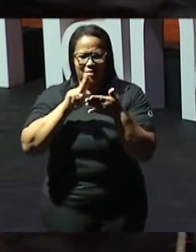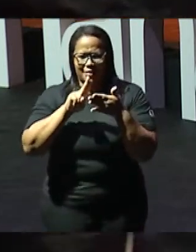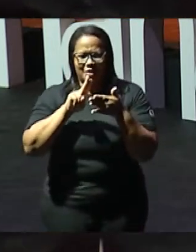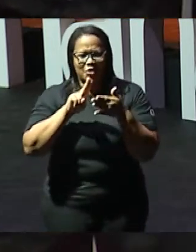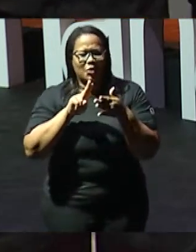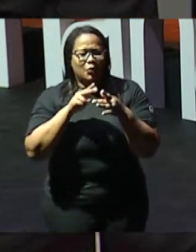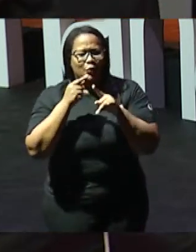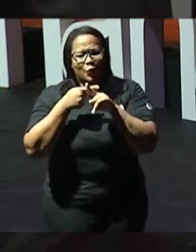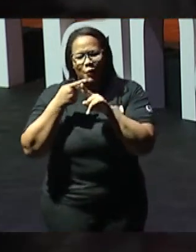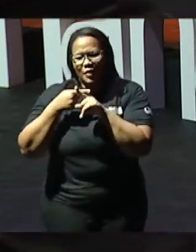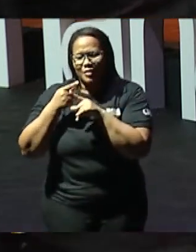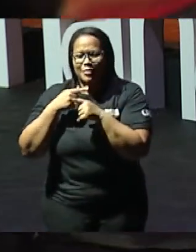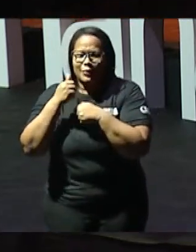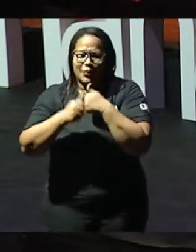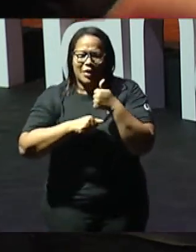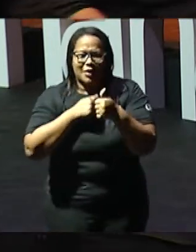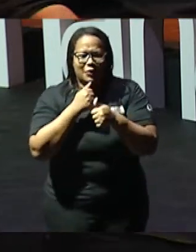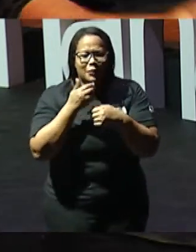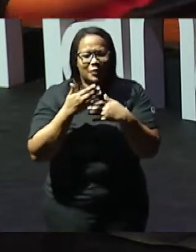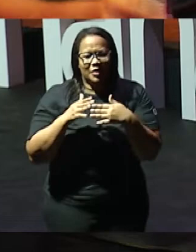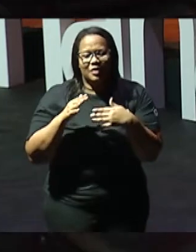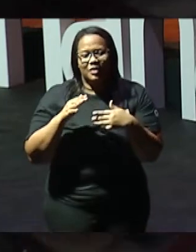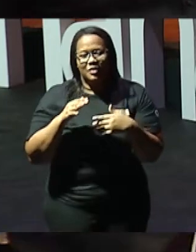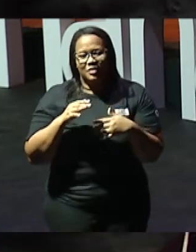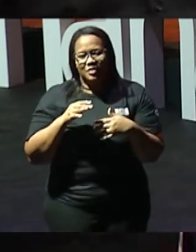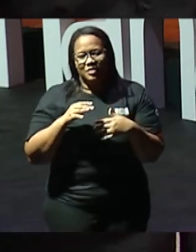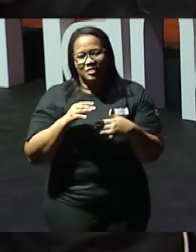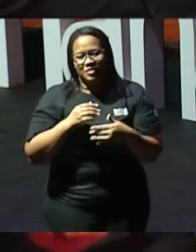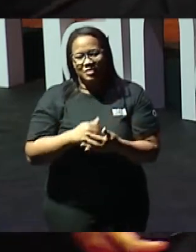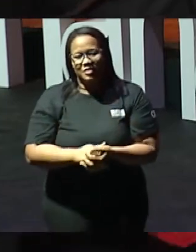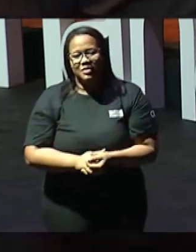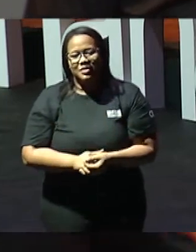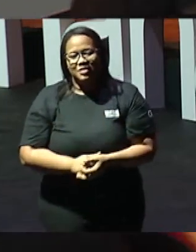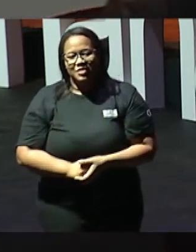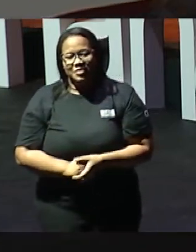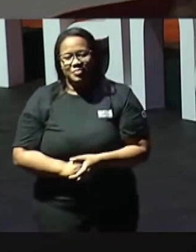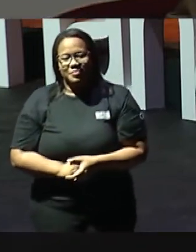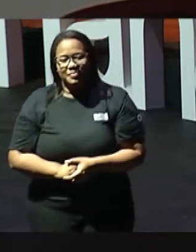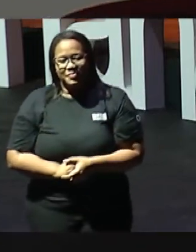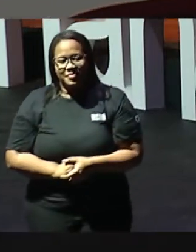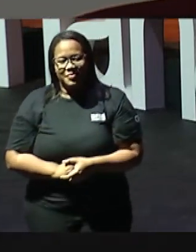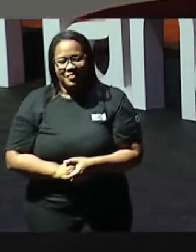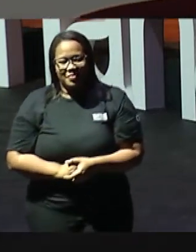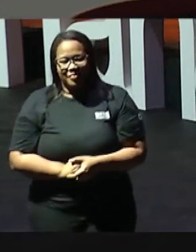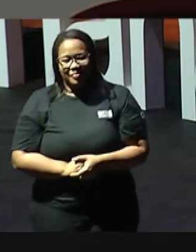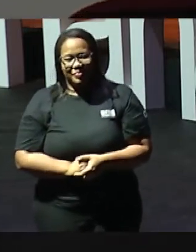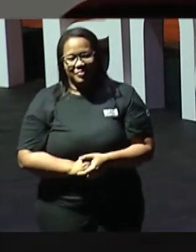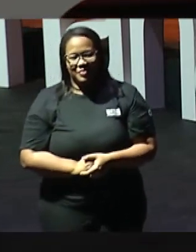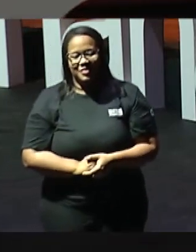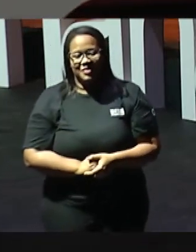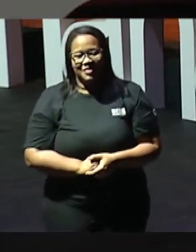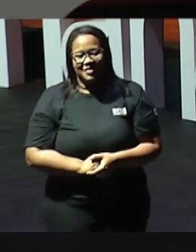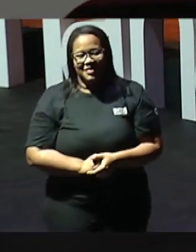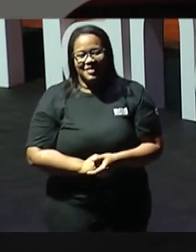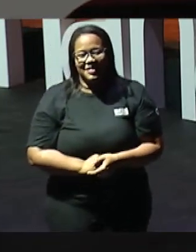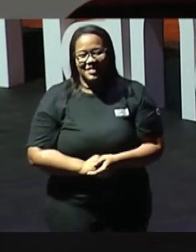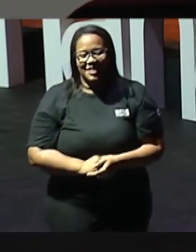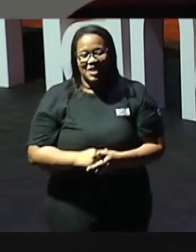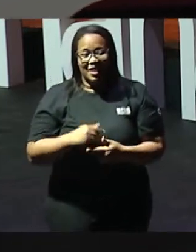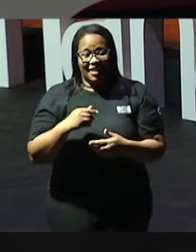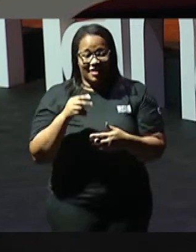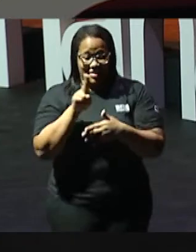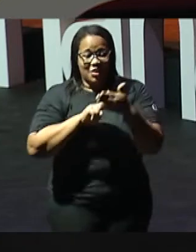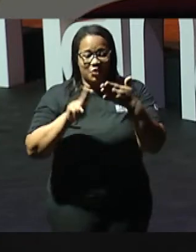año y pico y el mismo director de la carrera que anda por aquí me gustó me dijo que los que nos van a seguir tus sueños